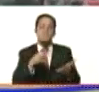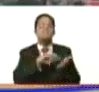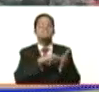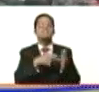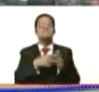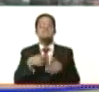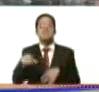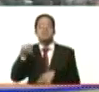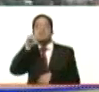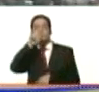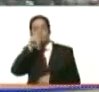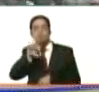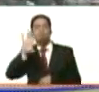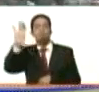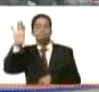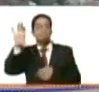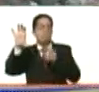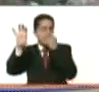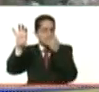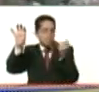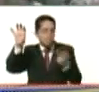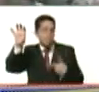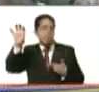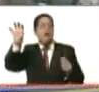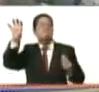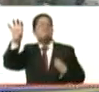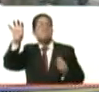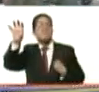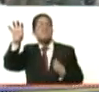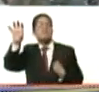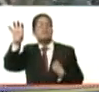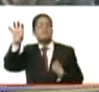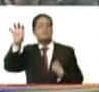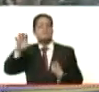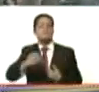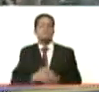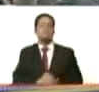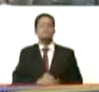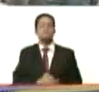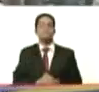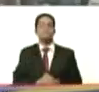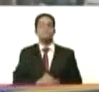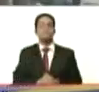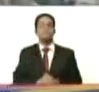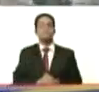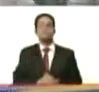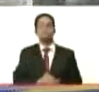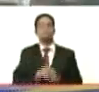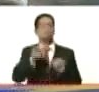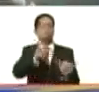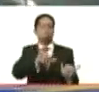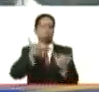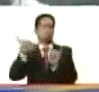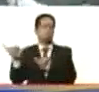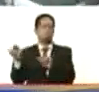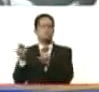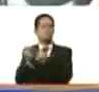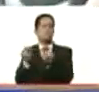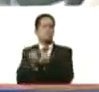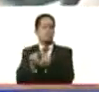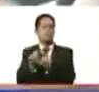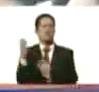de nuestras propias vidas. Tomo la palabra vigente de nuestro padre